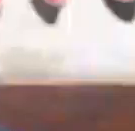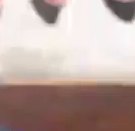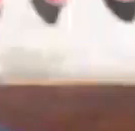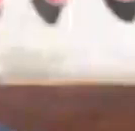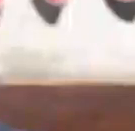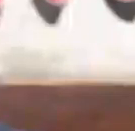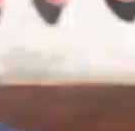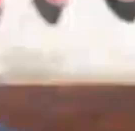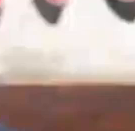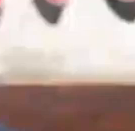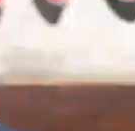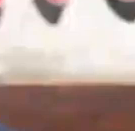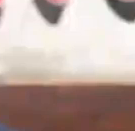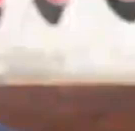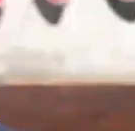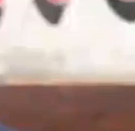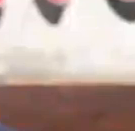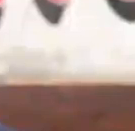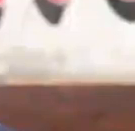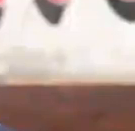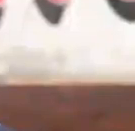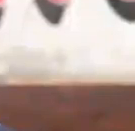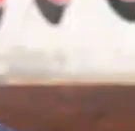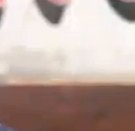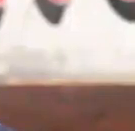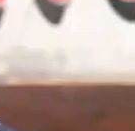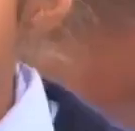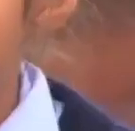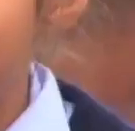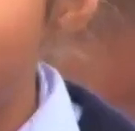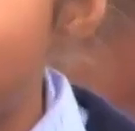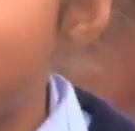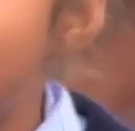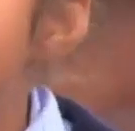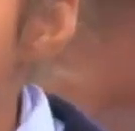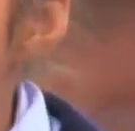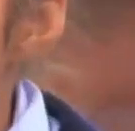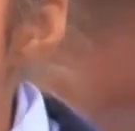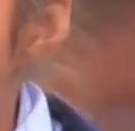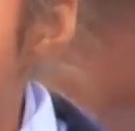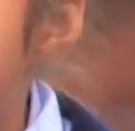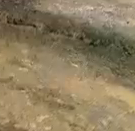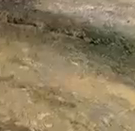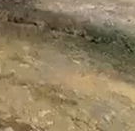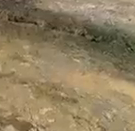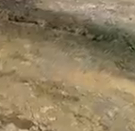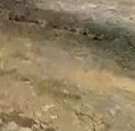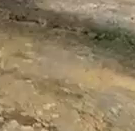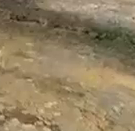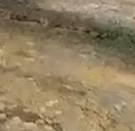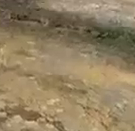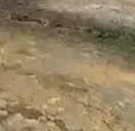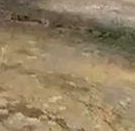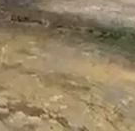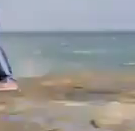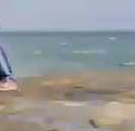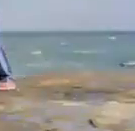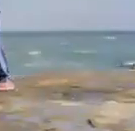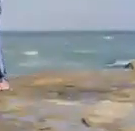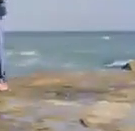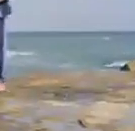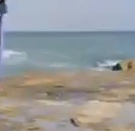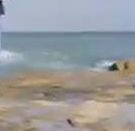de nuestro distrito que hagan campañas de reciclaje y limpieza para no contaminar el medio ambiente.